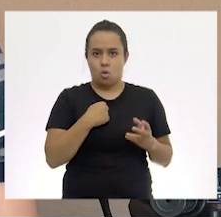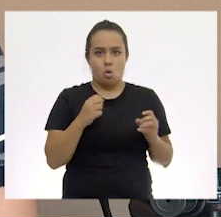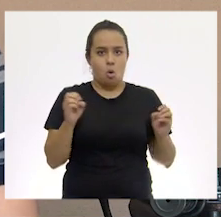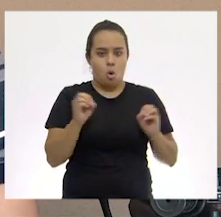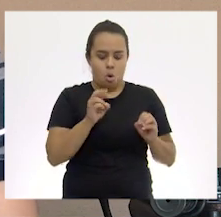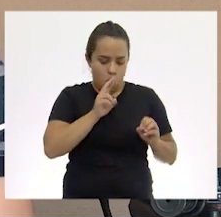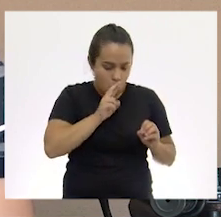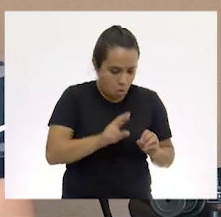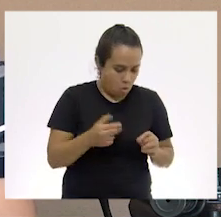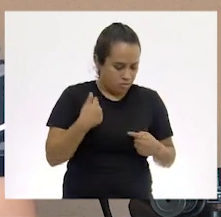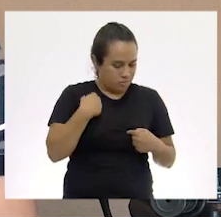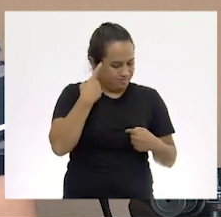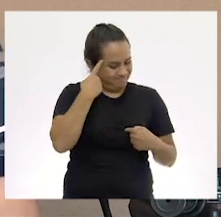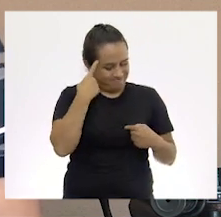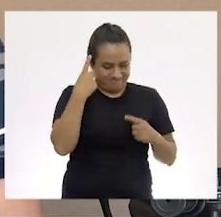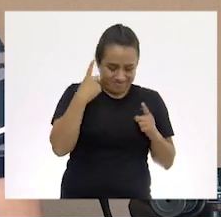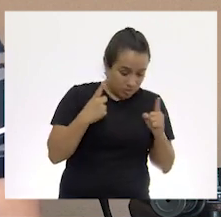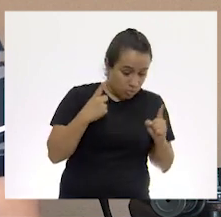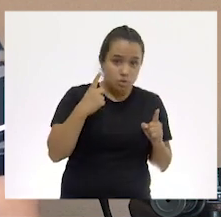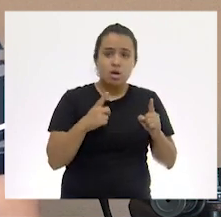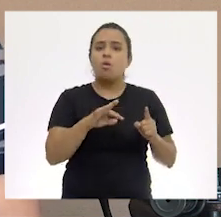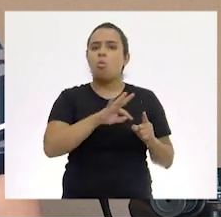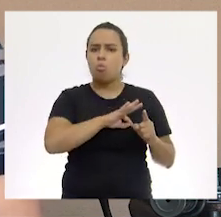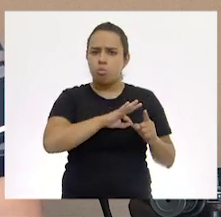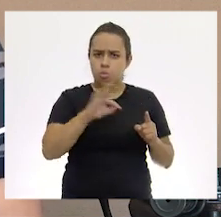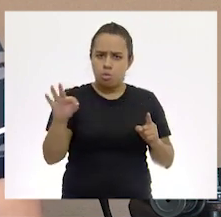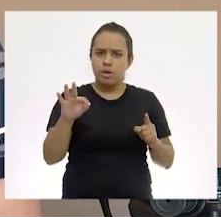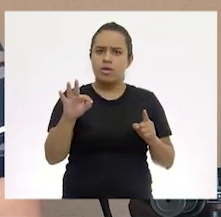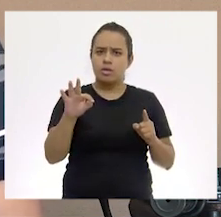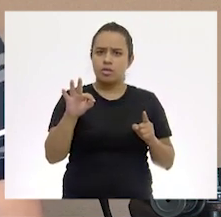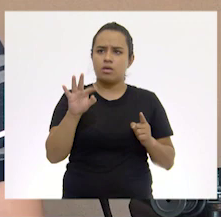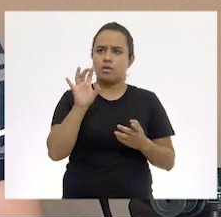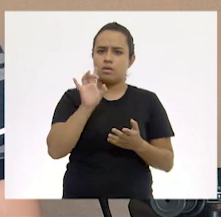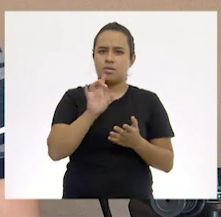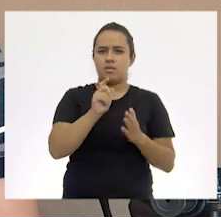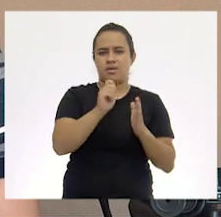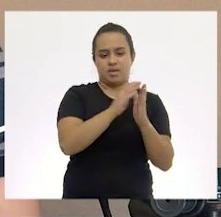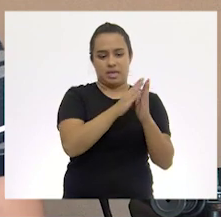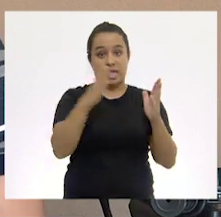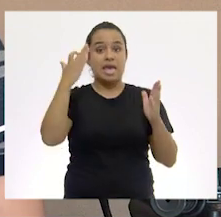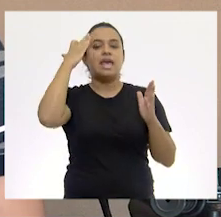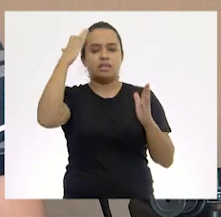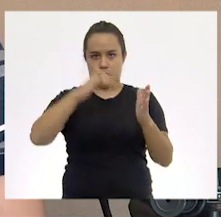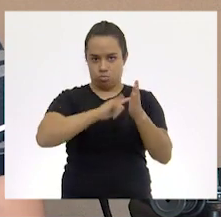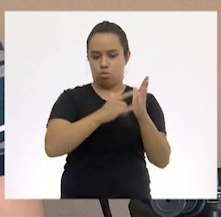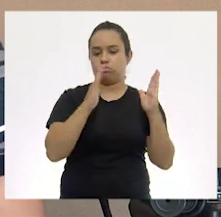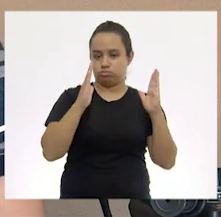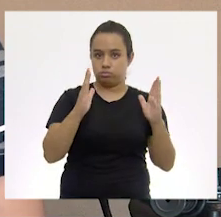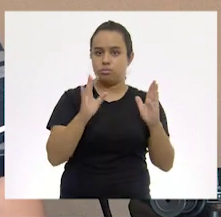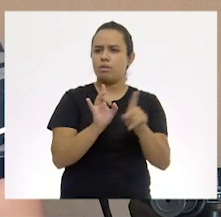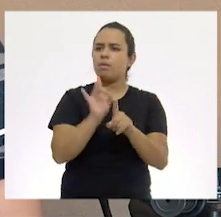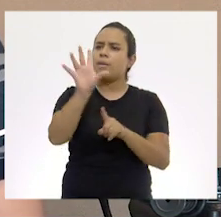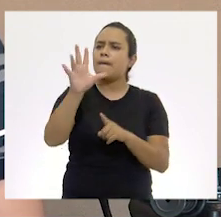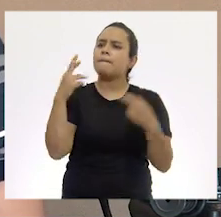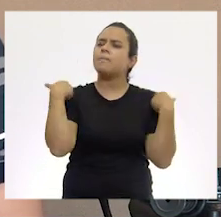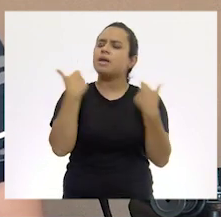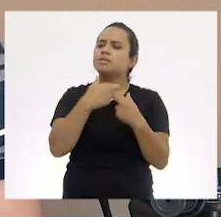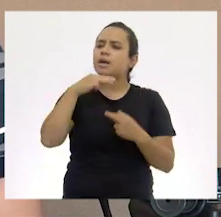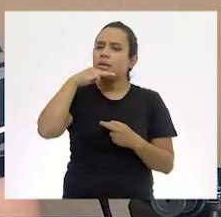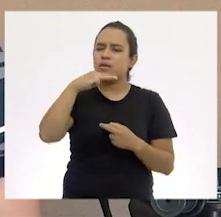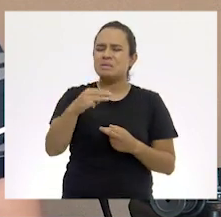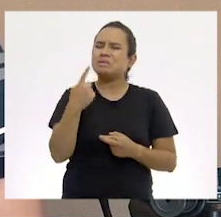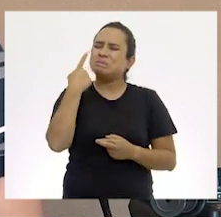si no te quedó claro, tú todavía le puedes mandar durante el tiempo indicado a la maestra un mensaje si